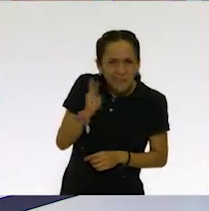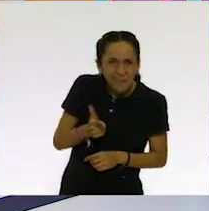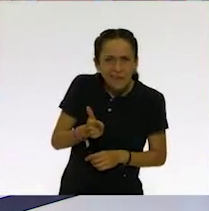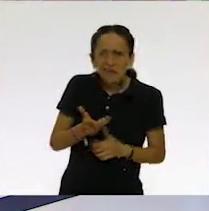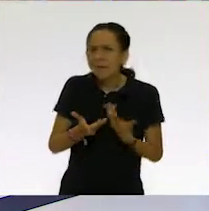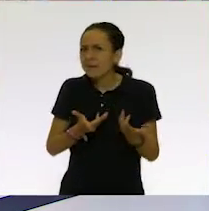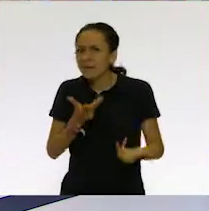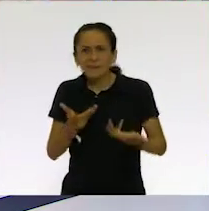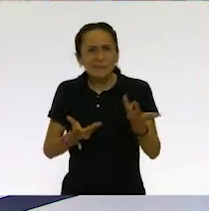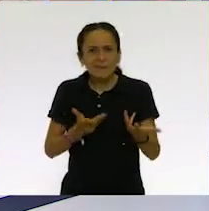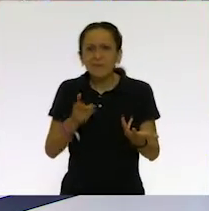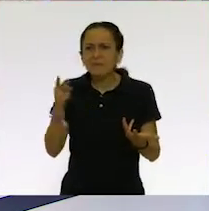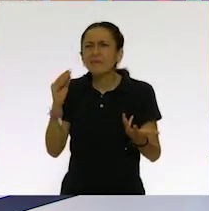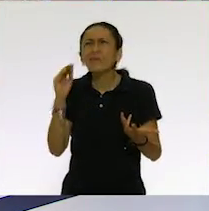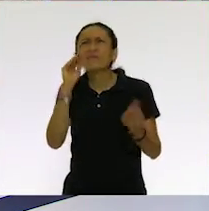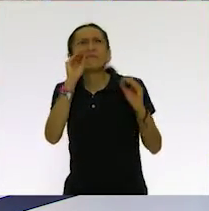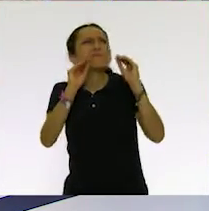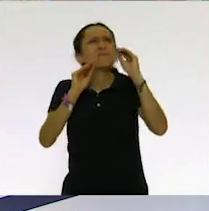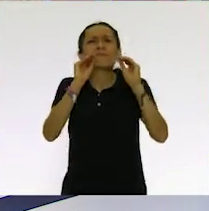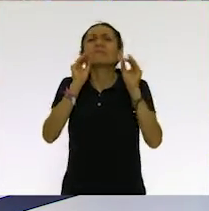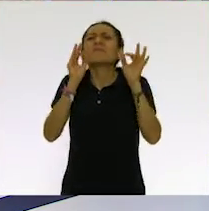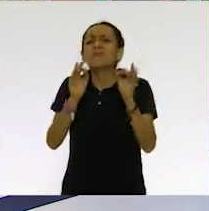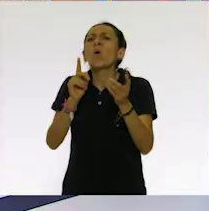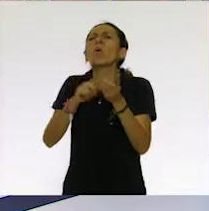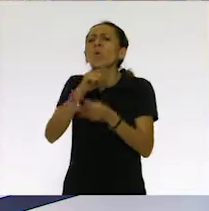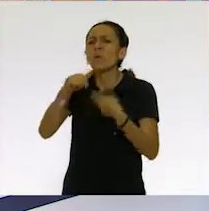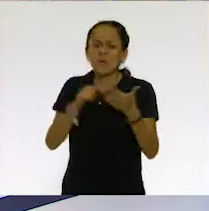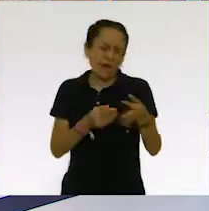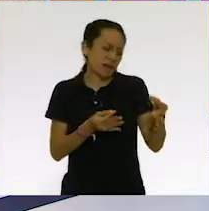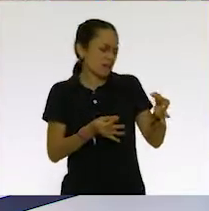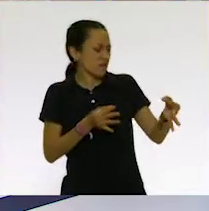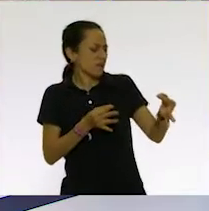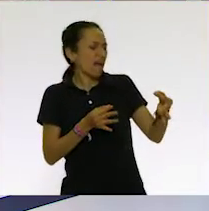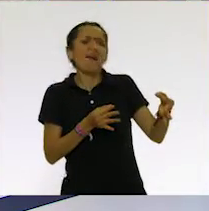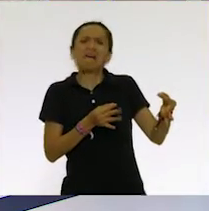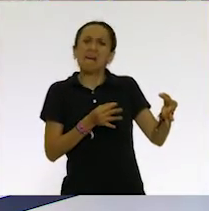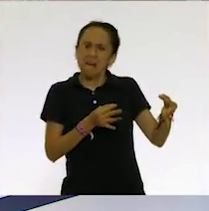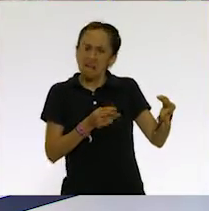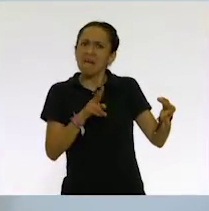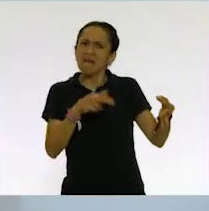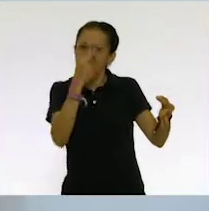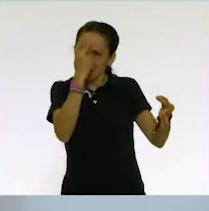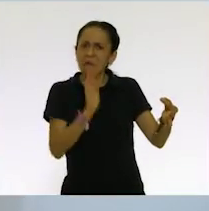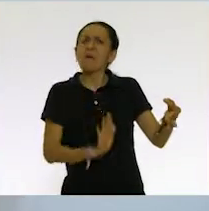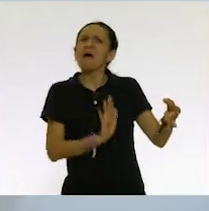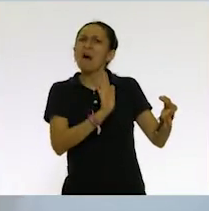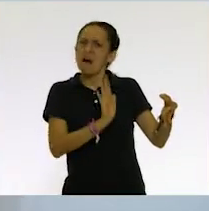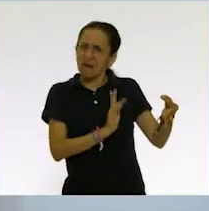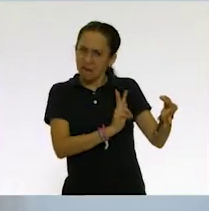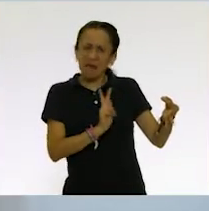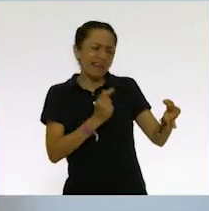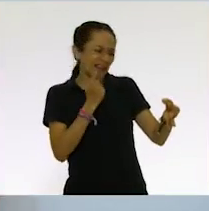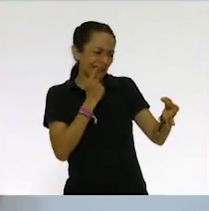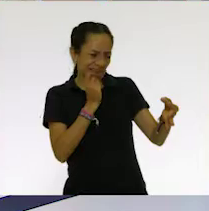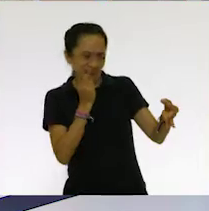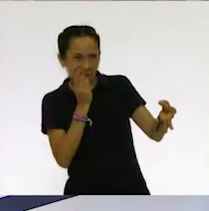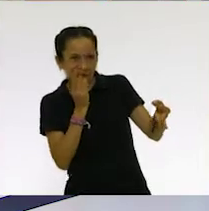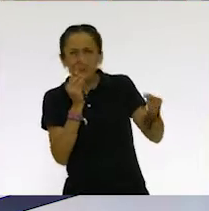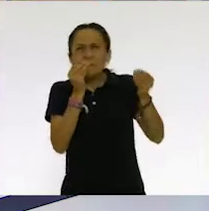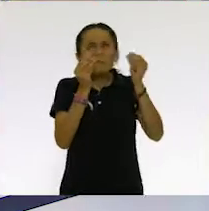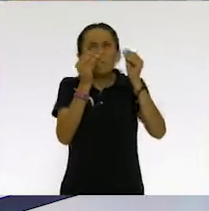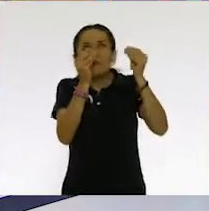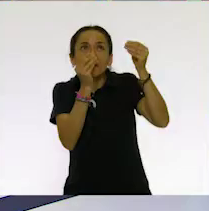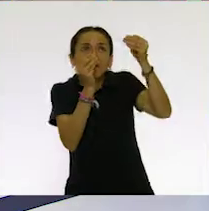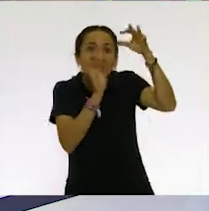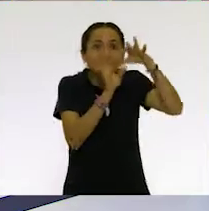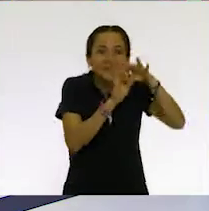colocar en algún lugar? Ah, parece, ¿verdad? A ver, esta pieza coincide aquí. Sí, ya perfecto. Se ve